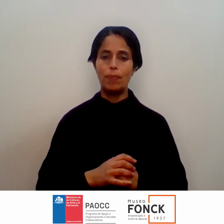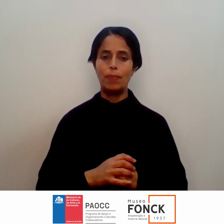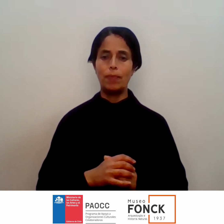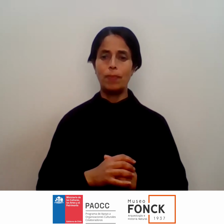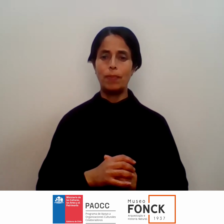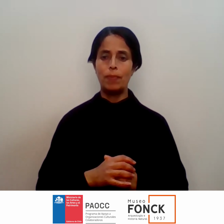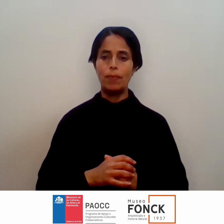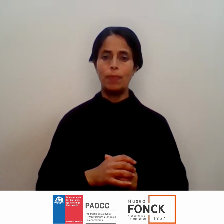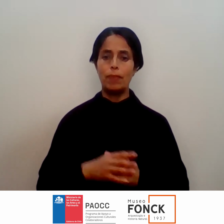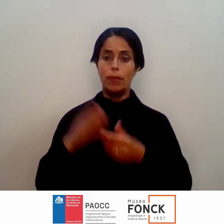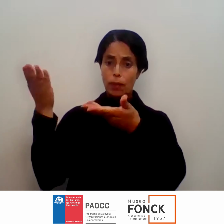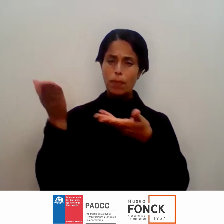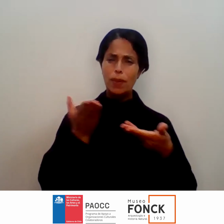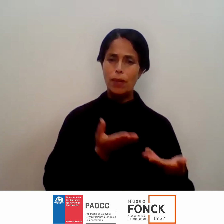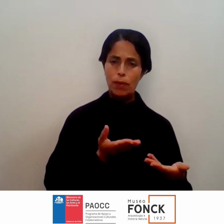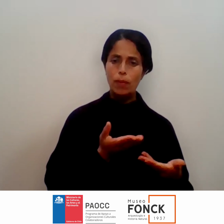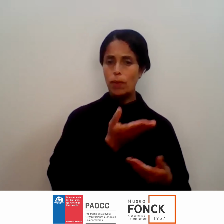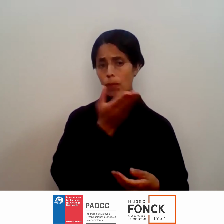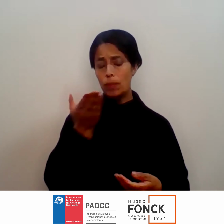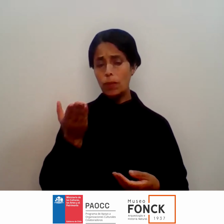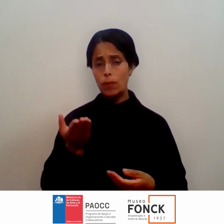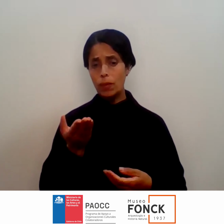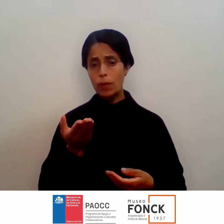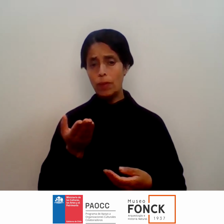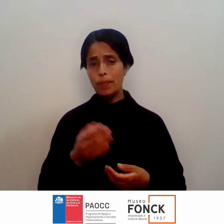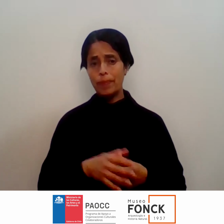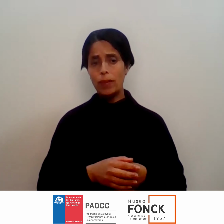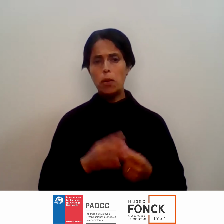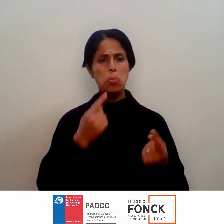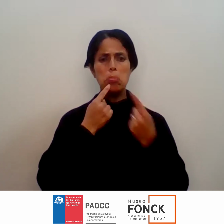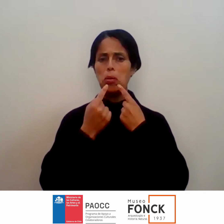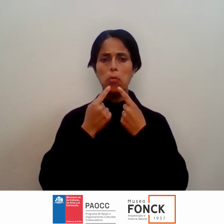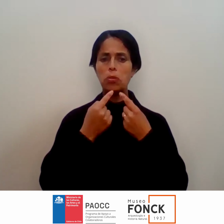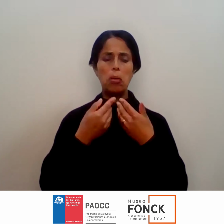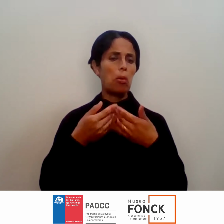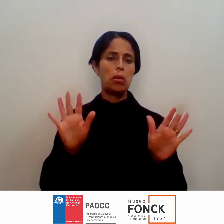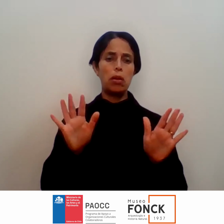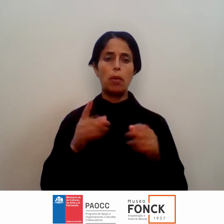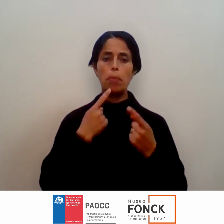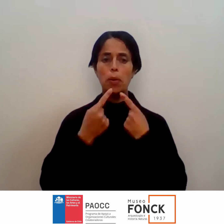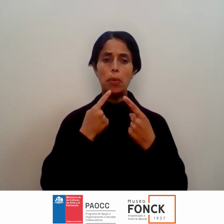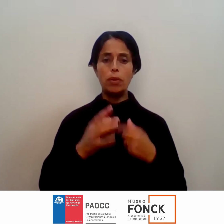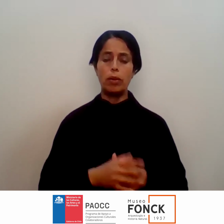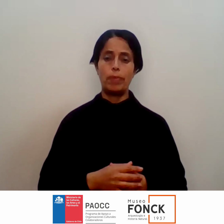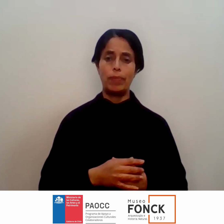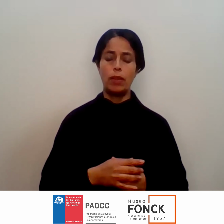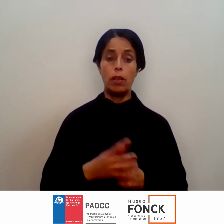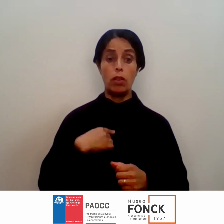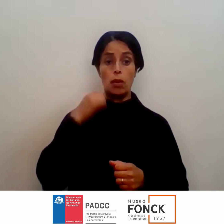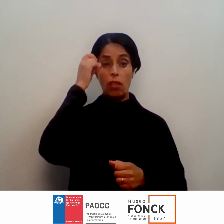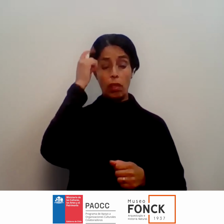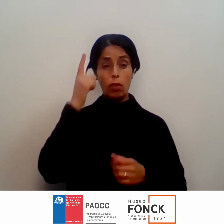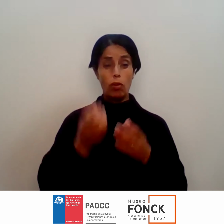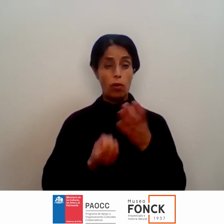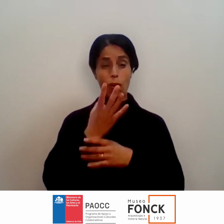Sí, los invito a hacer las preguntas que quieran. Pues yo entiendo que todo esto es